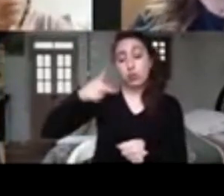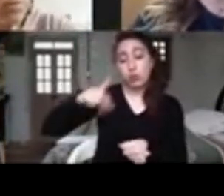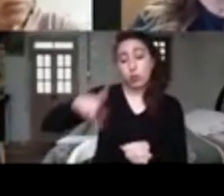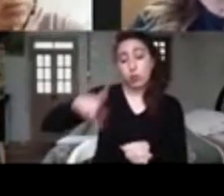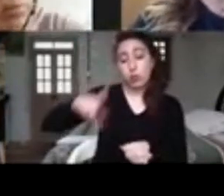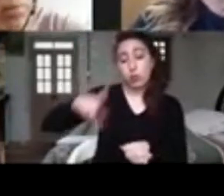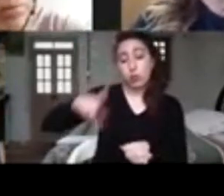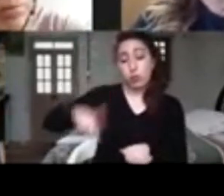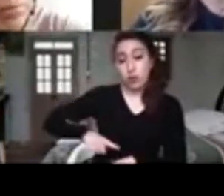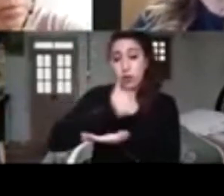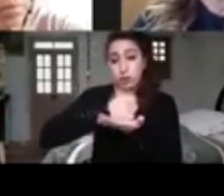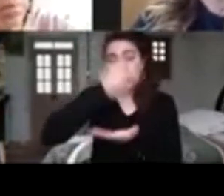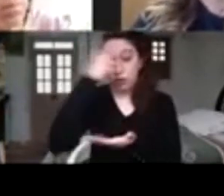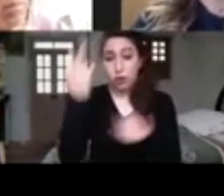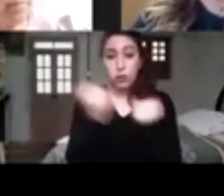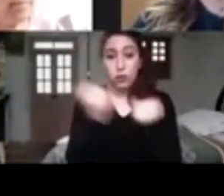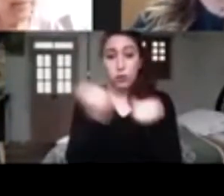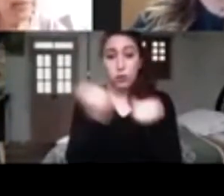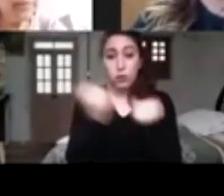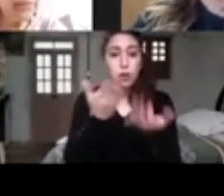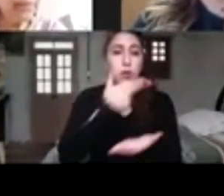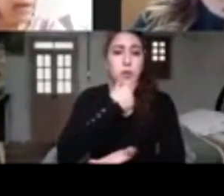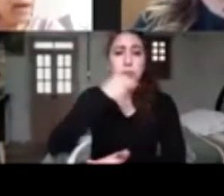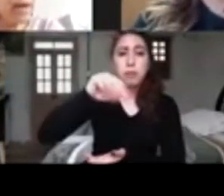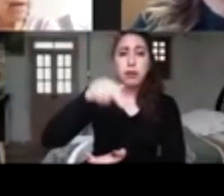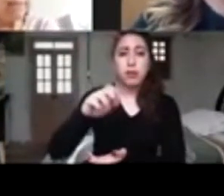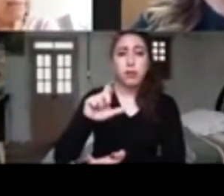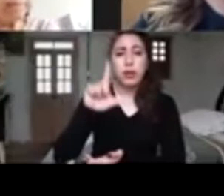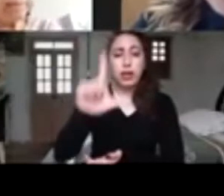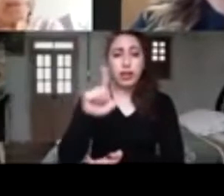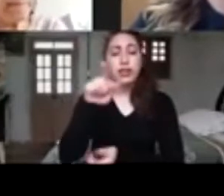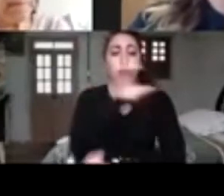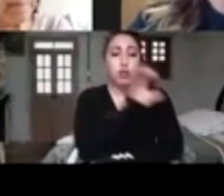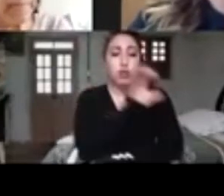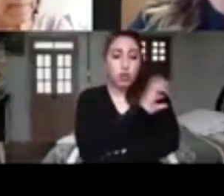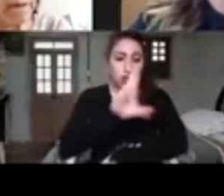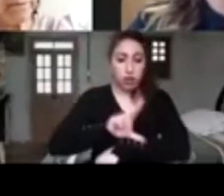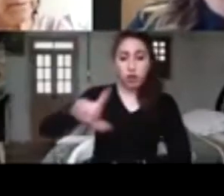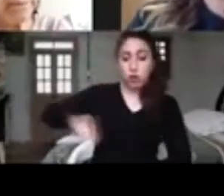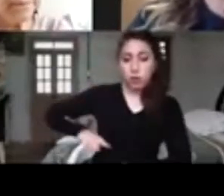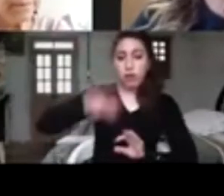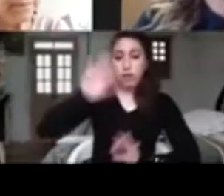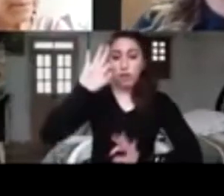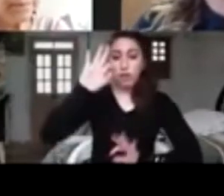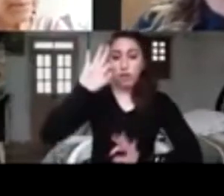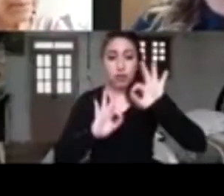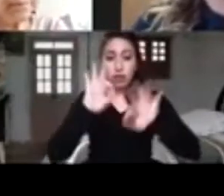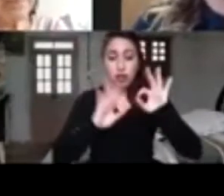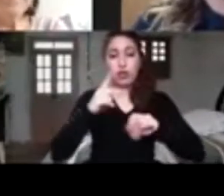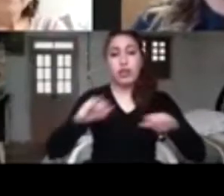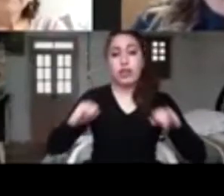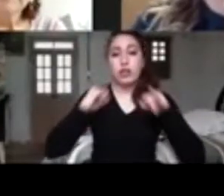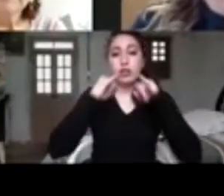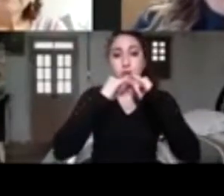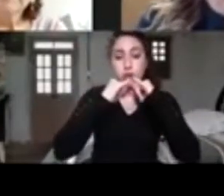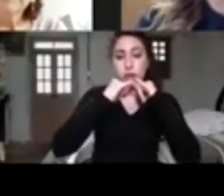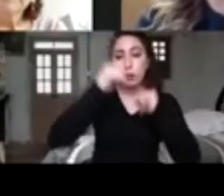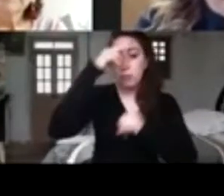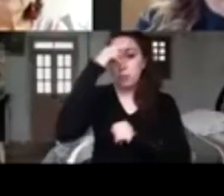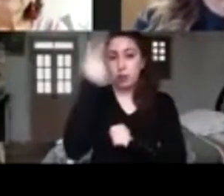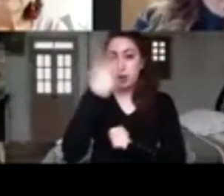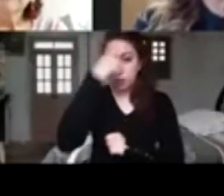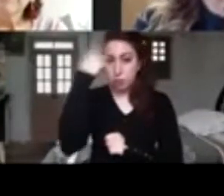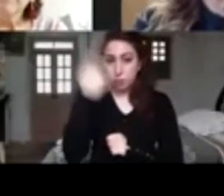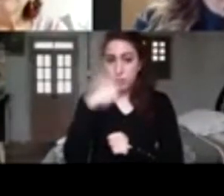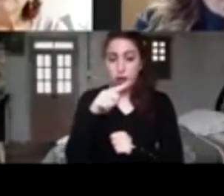Y a Manuel Guadarrama, quien es coordinador de Gobierno y Finanzas del Instituto Mexicano para la Competitividad. Buenos días, un